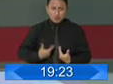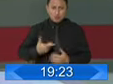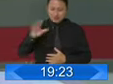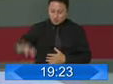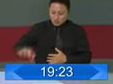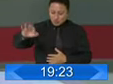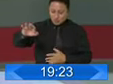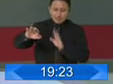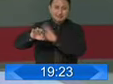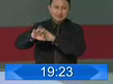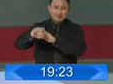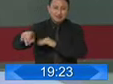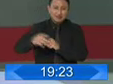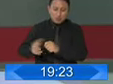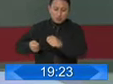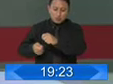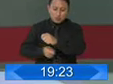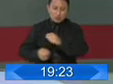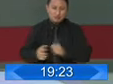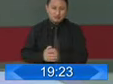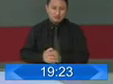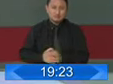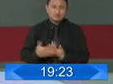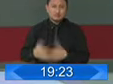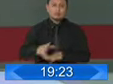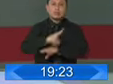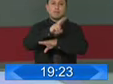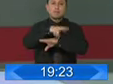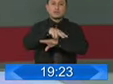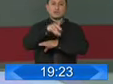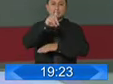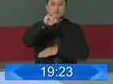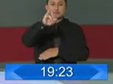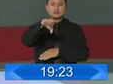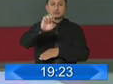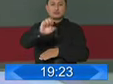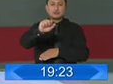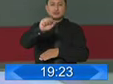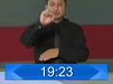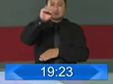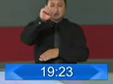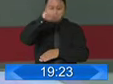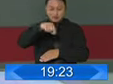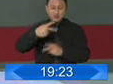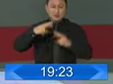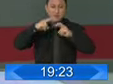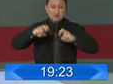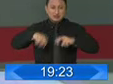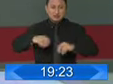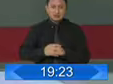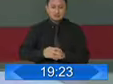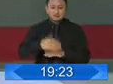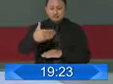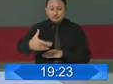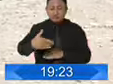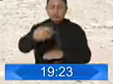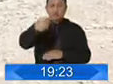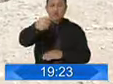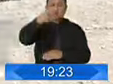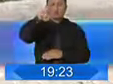por diferentes armas. La Fiscalía y la DINASET investigan el hecho ocurrido en el cantón El Guabo, en la provincia de El Oro.